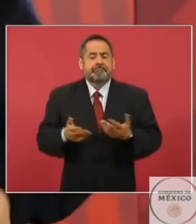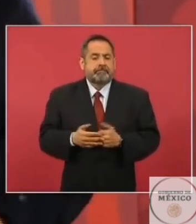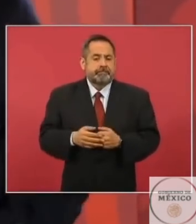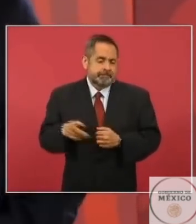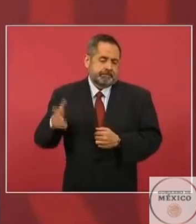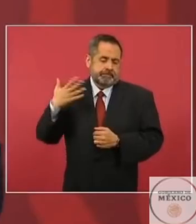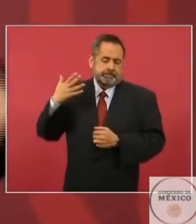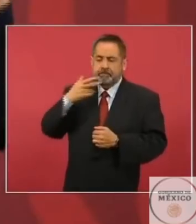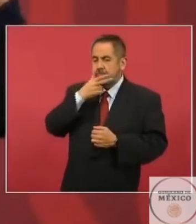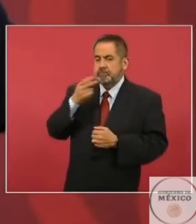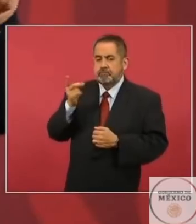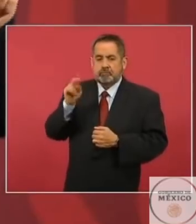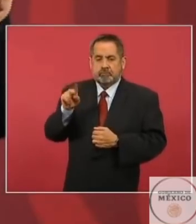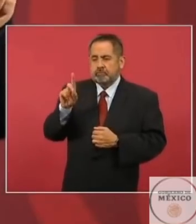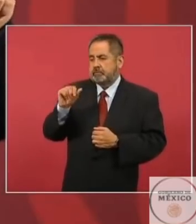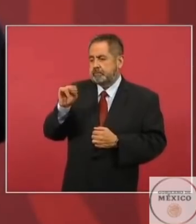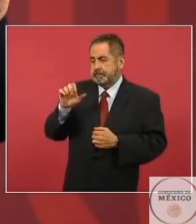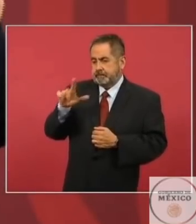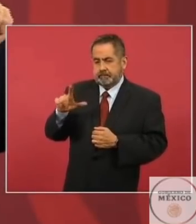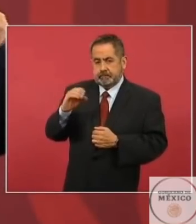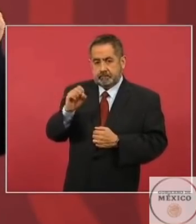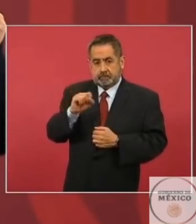Daniel que el principal problema